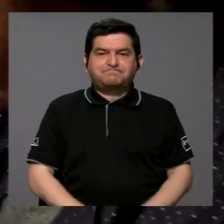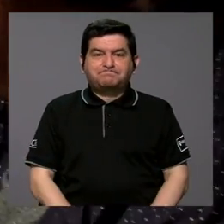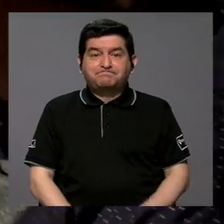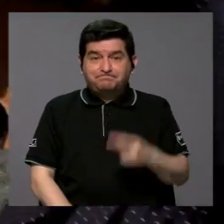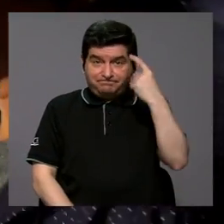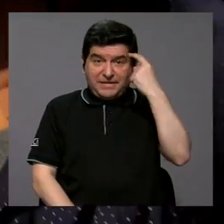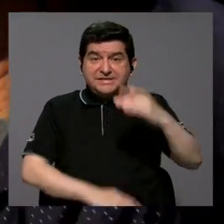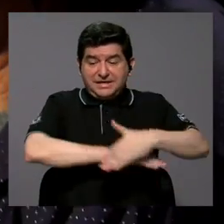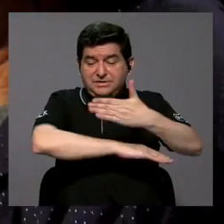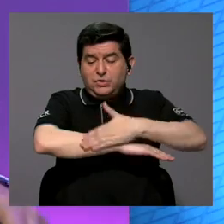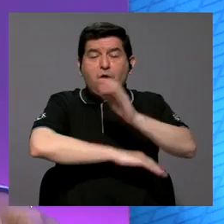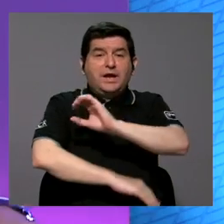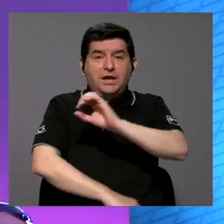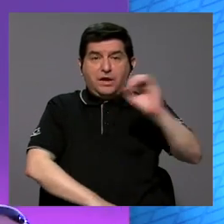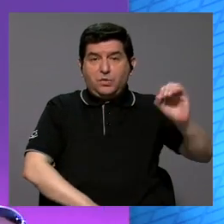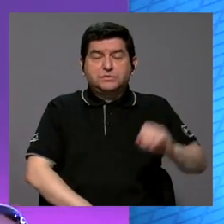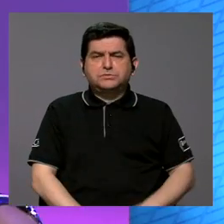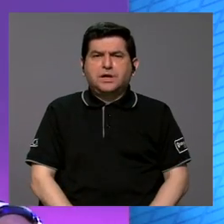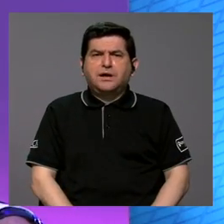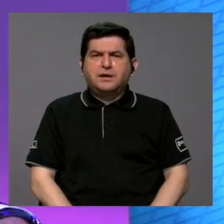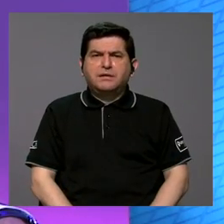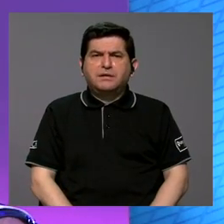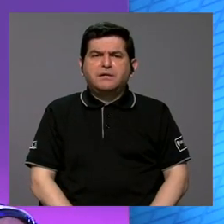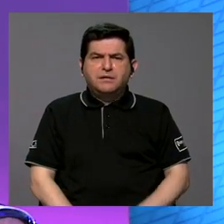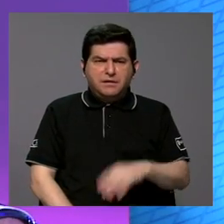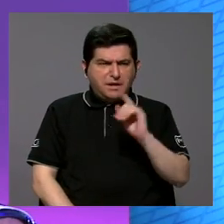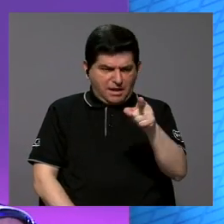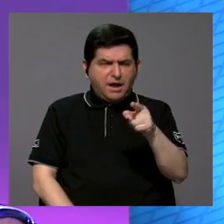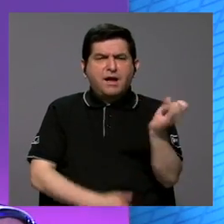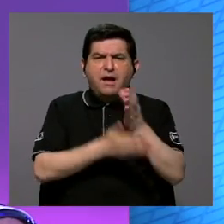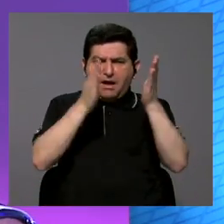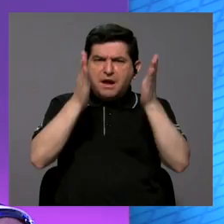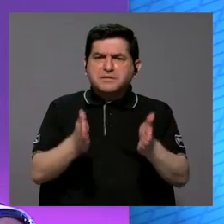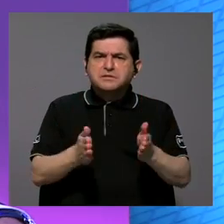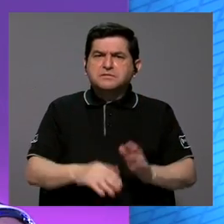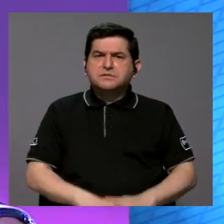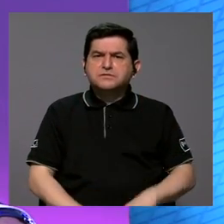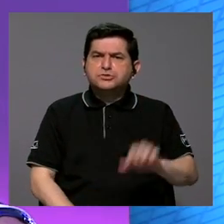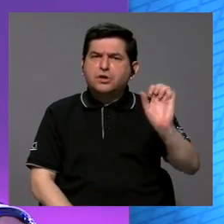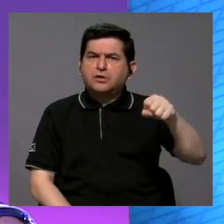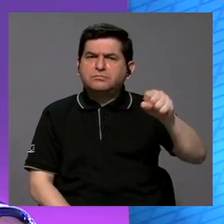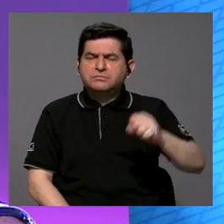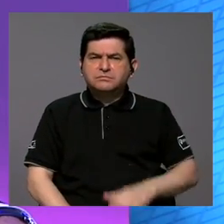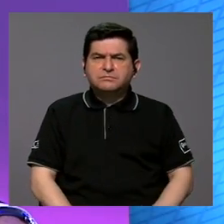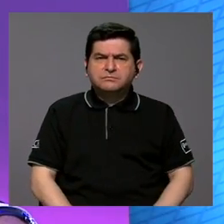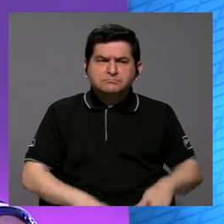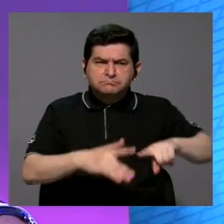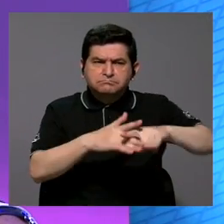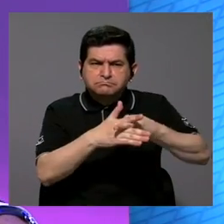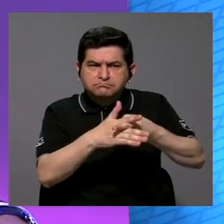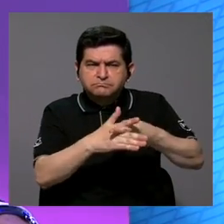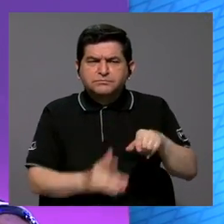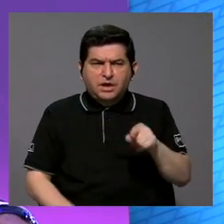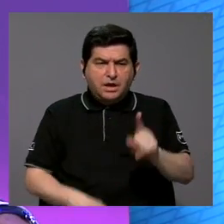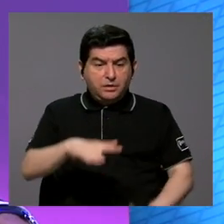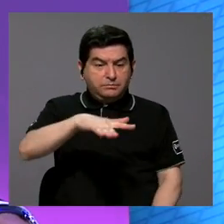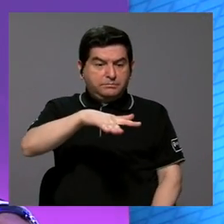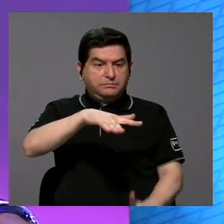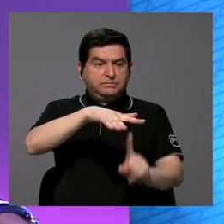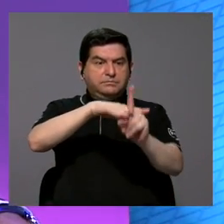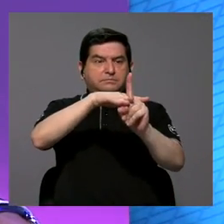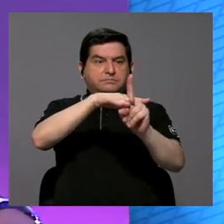por lo menos en la costa oeste, hey, ahí hay un artista que empieza realmente a